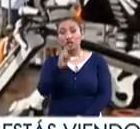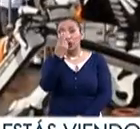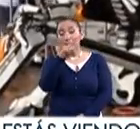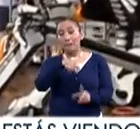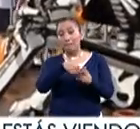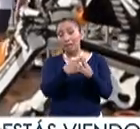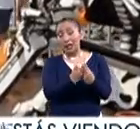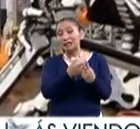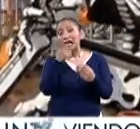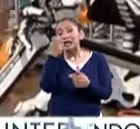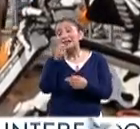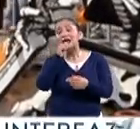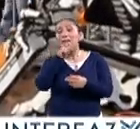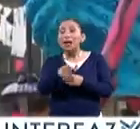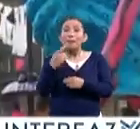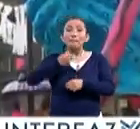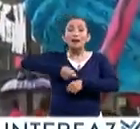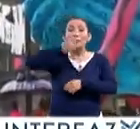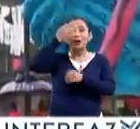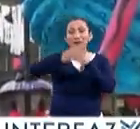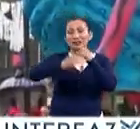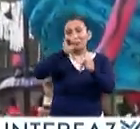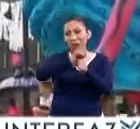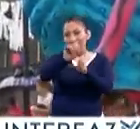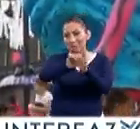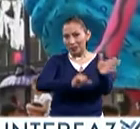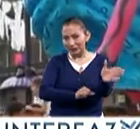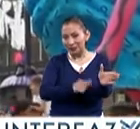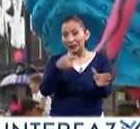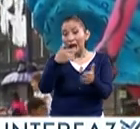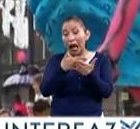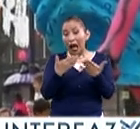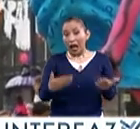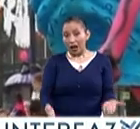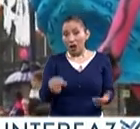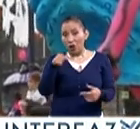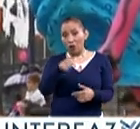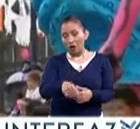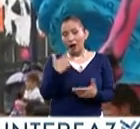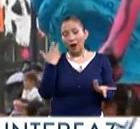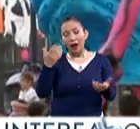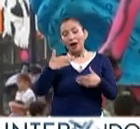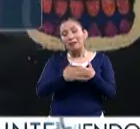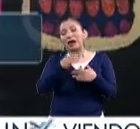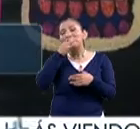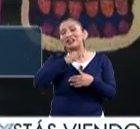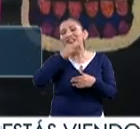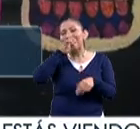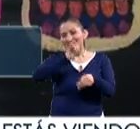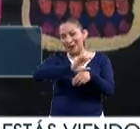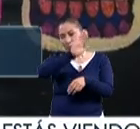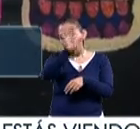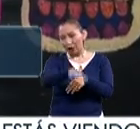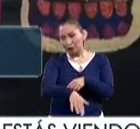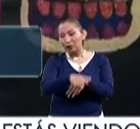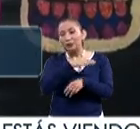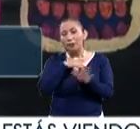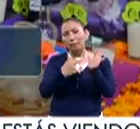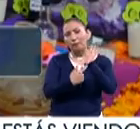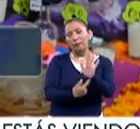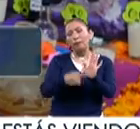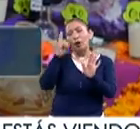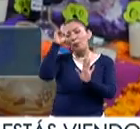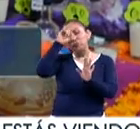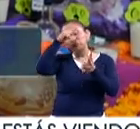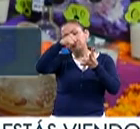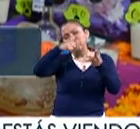Noviembre comienza y con él llega el primer fin de semana del mes. En esta ocasión, en el marco de la celebración del Día de Muertos, te presentamos